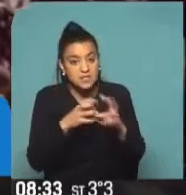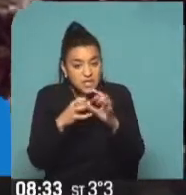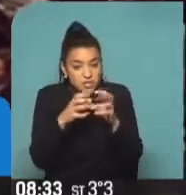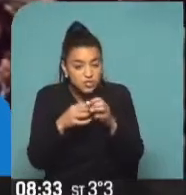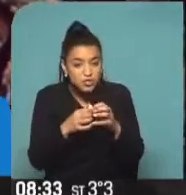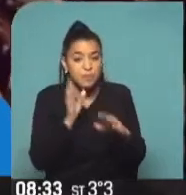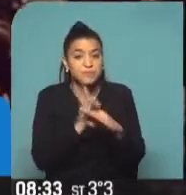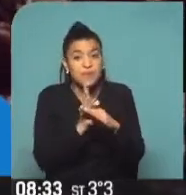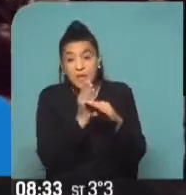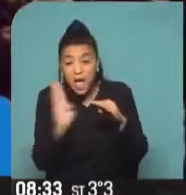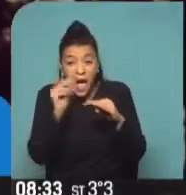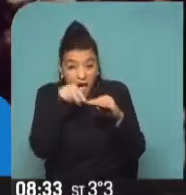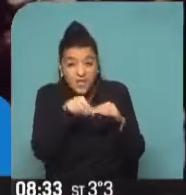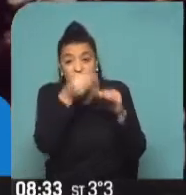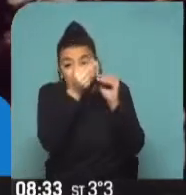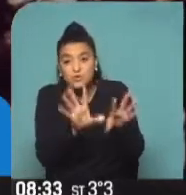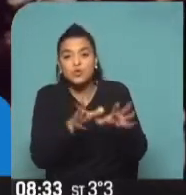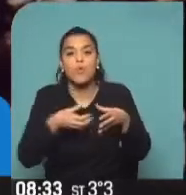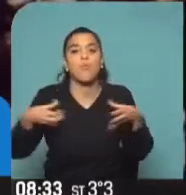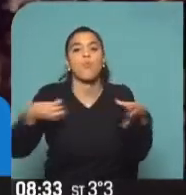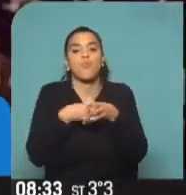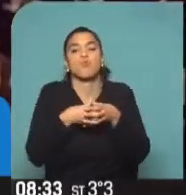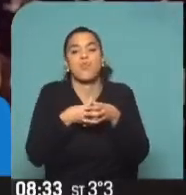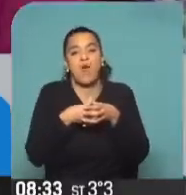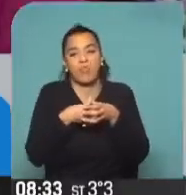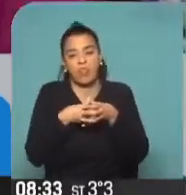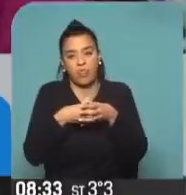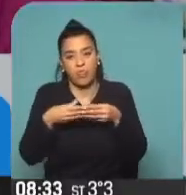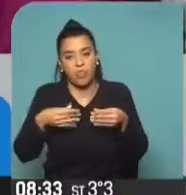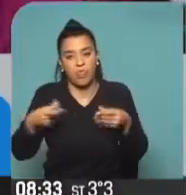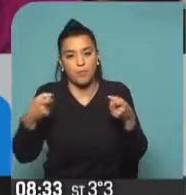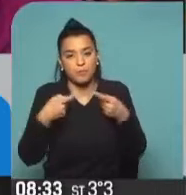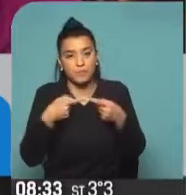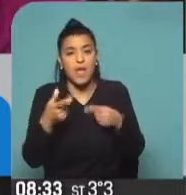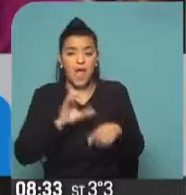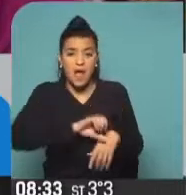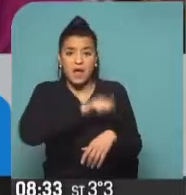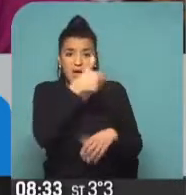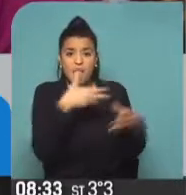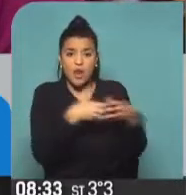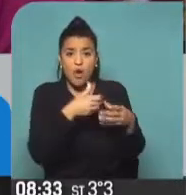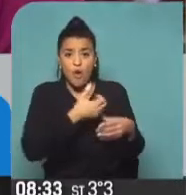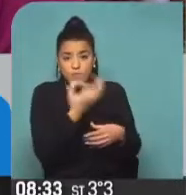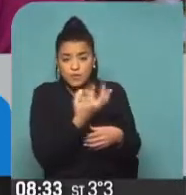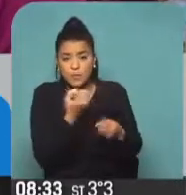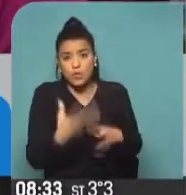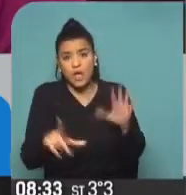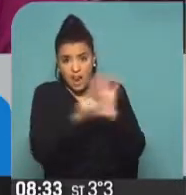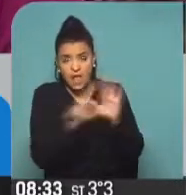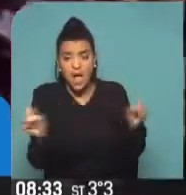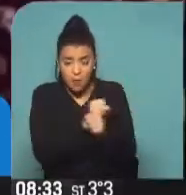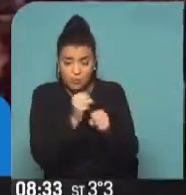marcó el punto de partida de la unidad opositora. Incluso ganando el oficialismo esas votaciones, porque la ley se